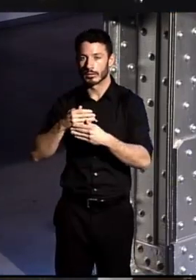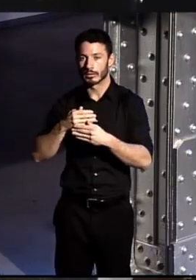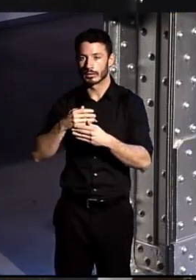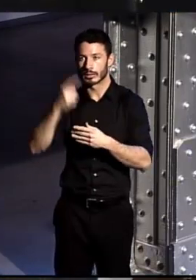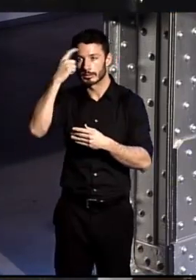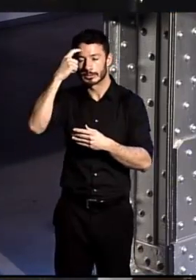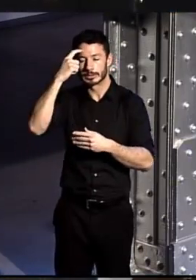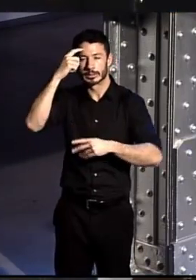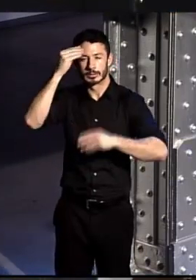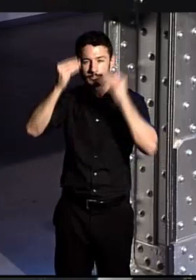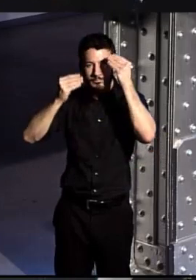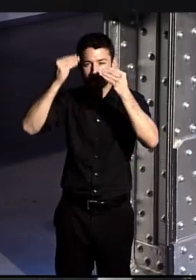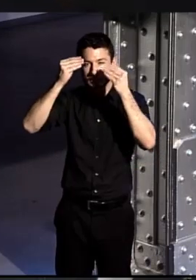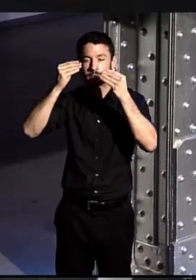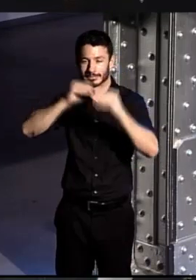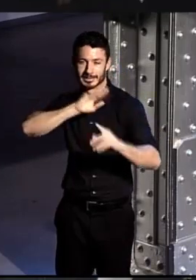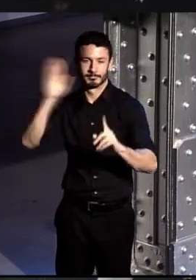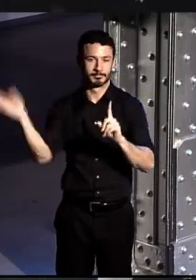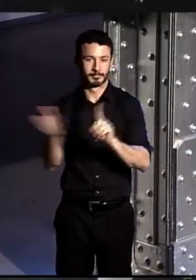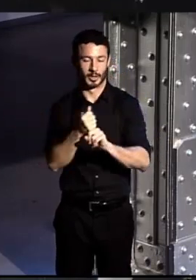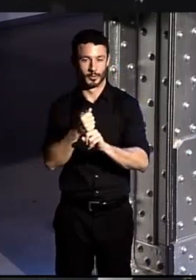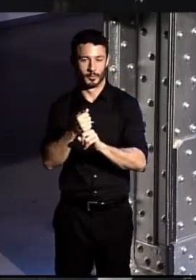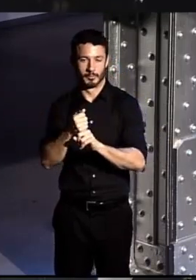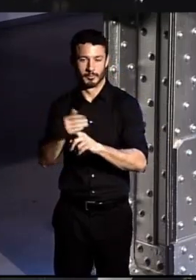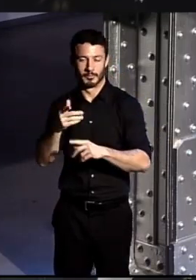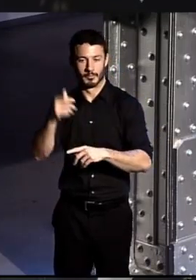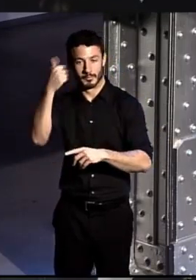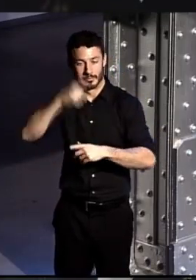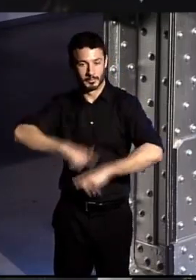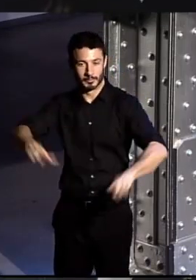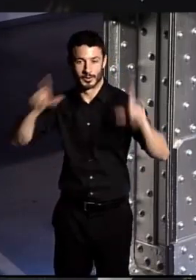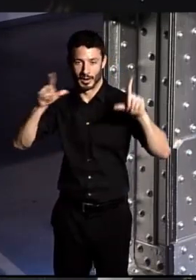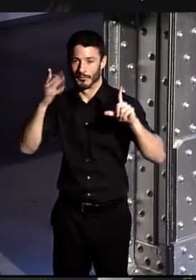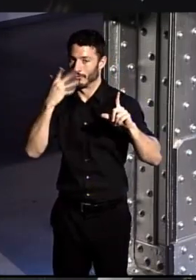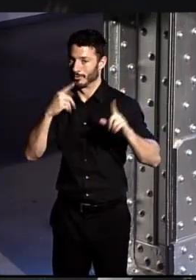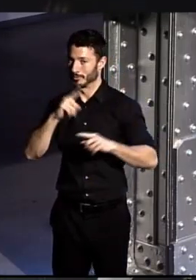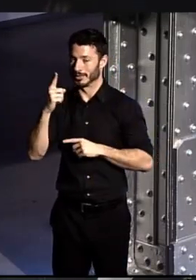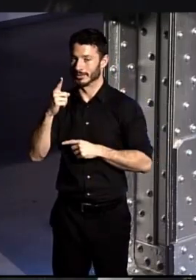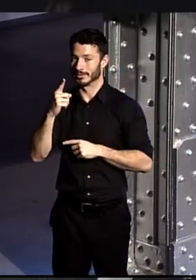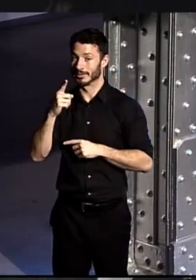buceado aquí dentro y he encontrado a uno de mis preferidos. En Las Indias Negras